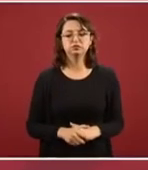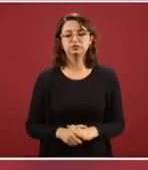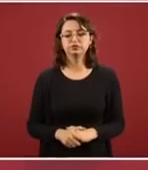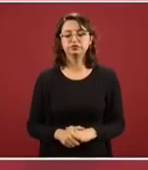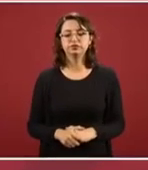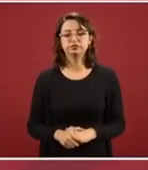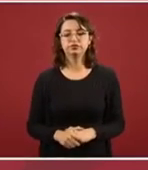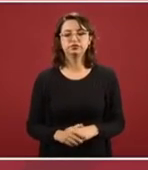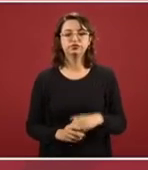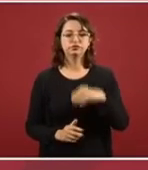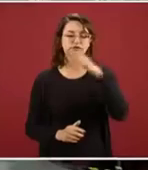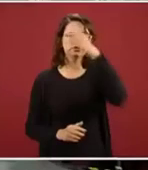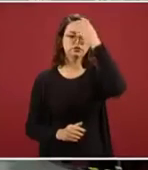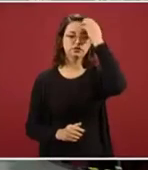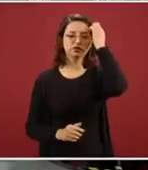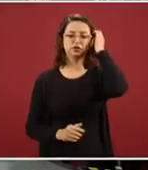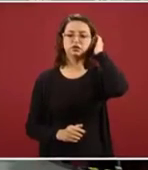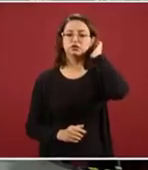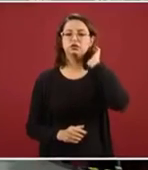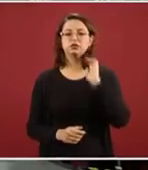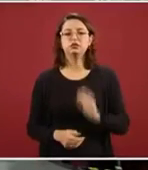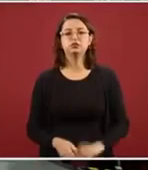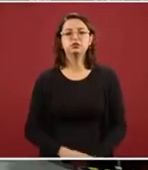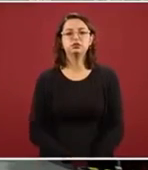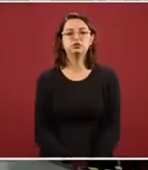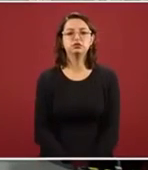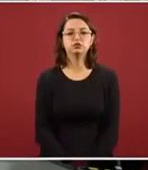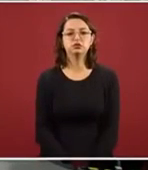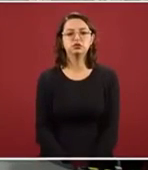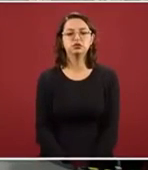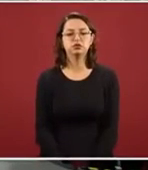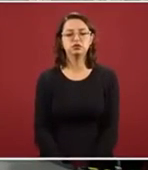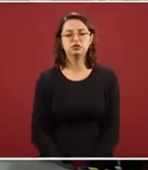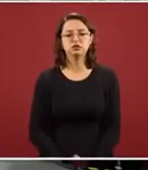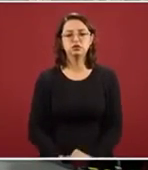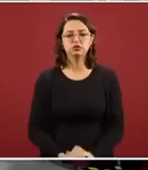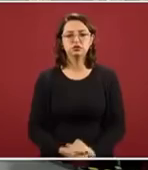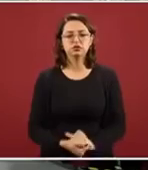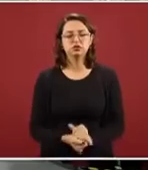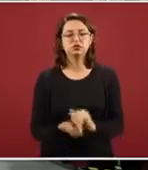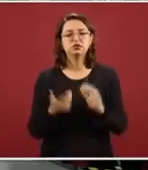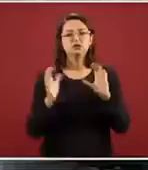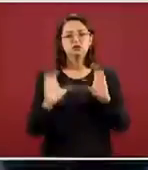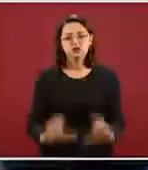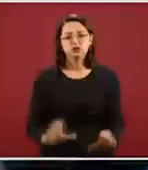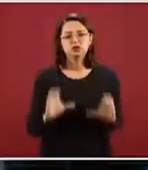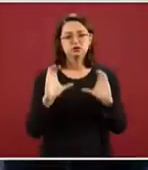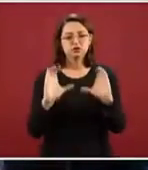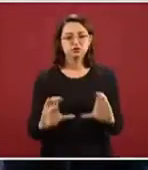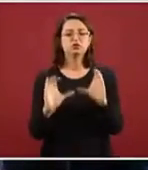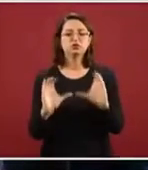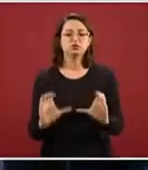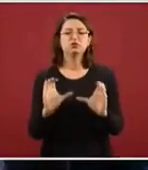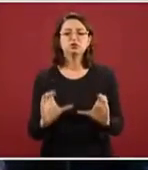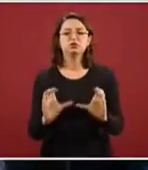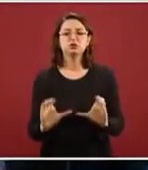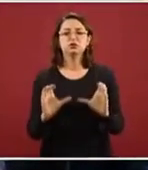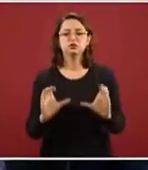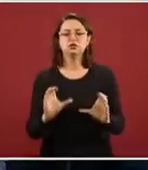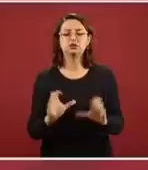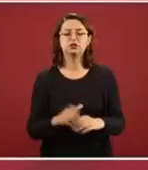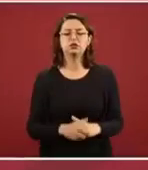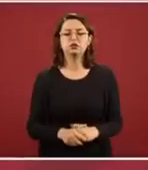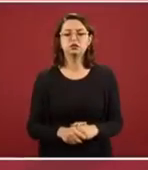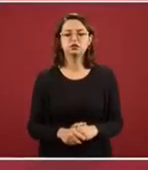energía no va a liberar más permisos para importación? Estamos cuidando eso. ¿Por qué? En el caso de la